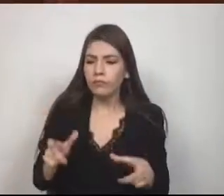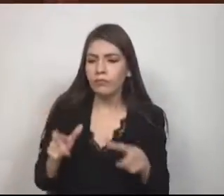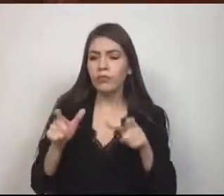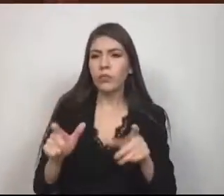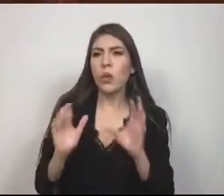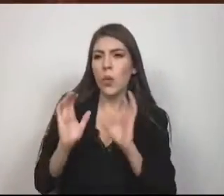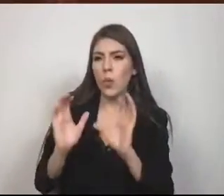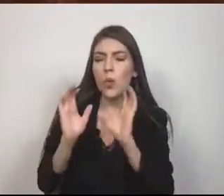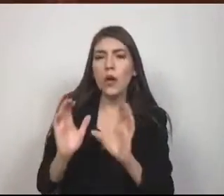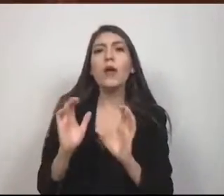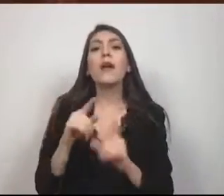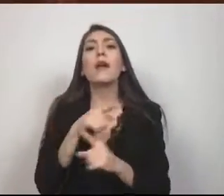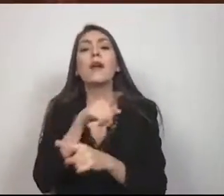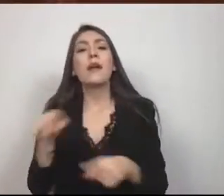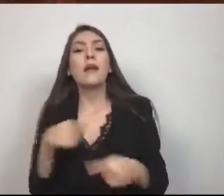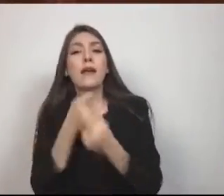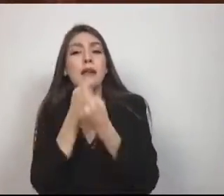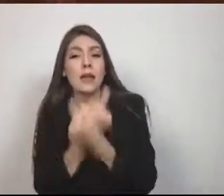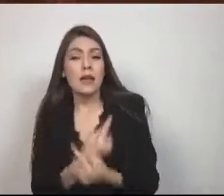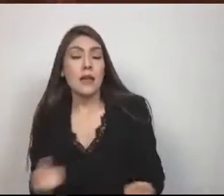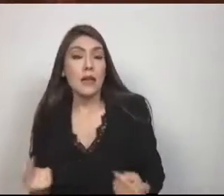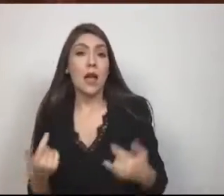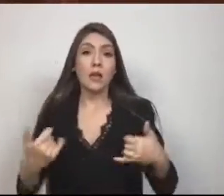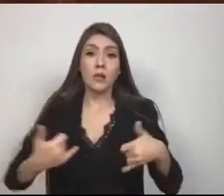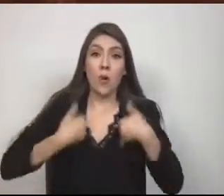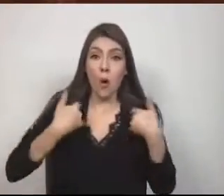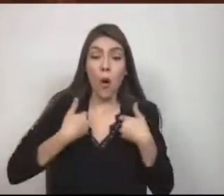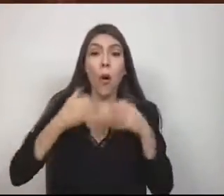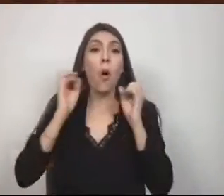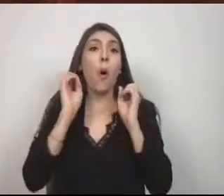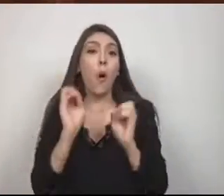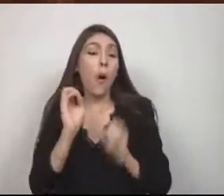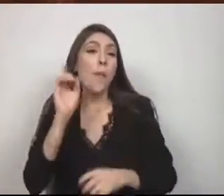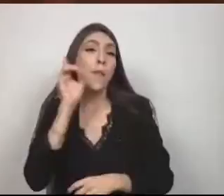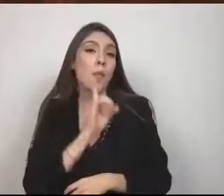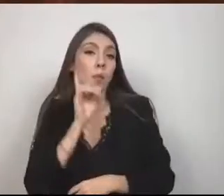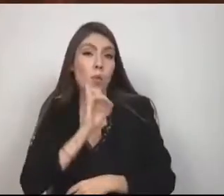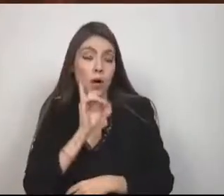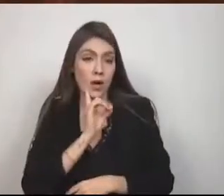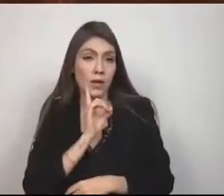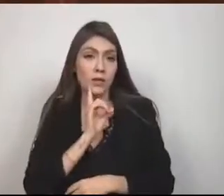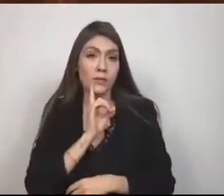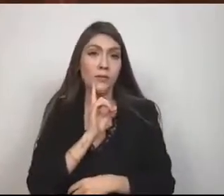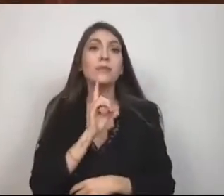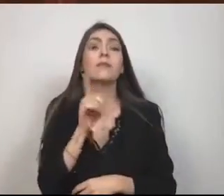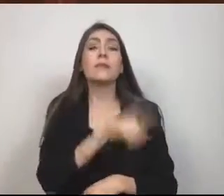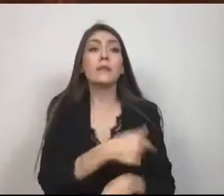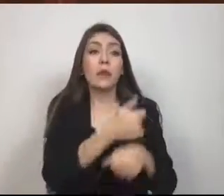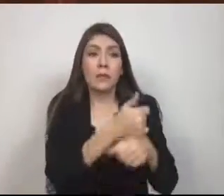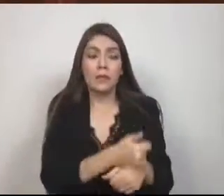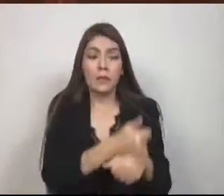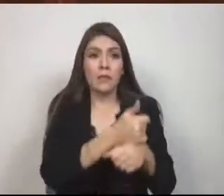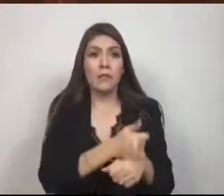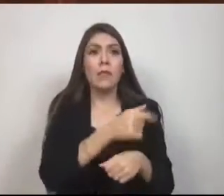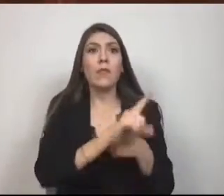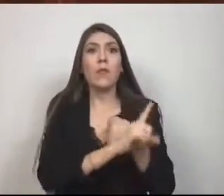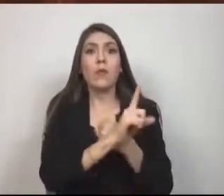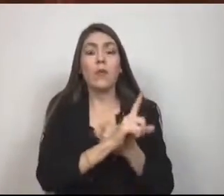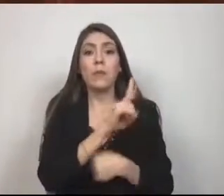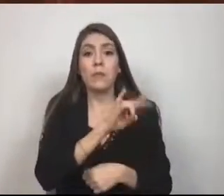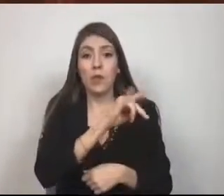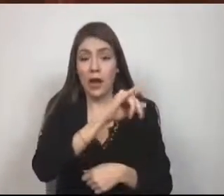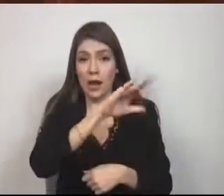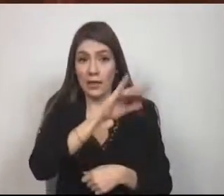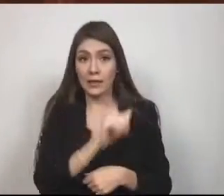niñas, las adolescentes o las mujeres, víctimas de hechos presuntamente constitutivos de un delito o